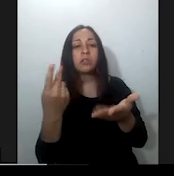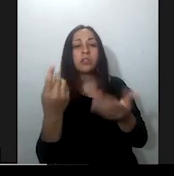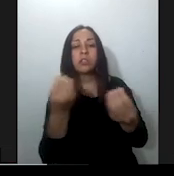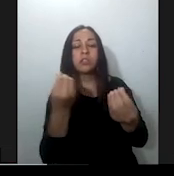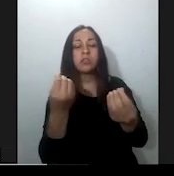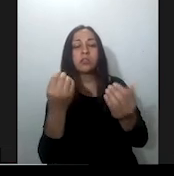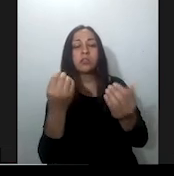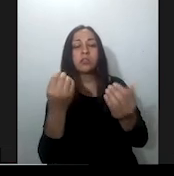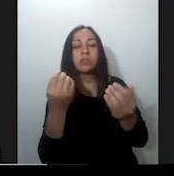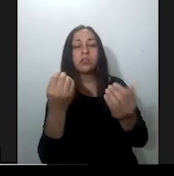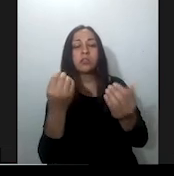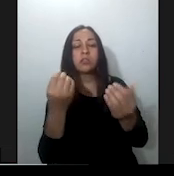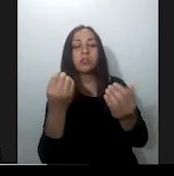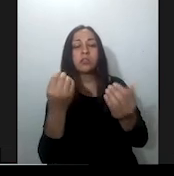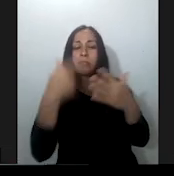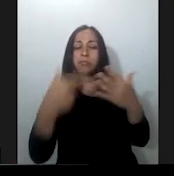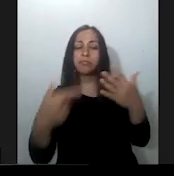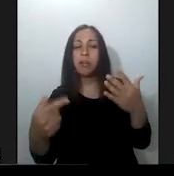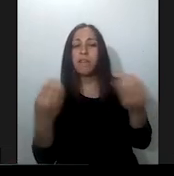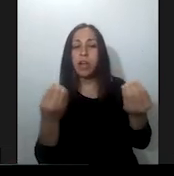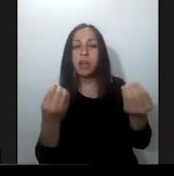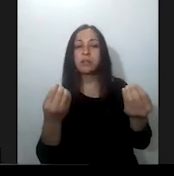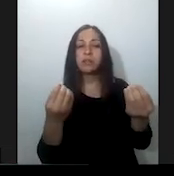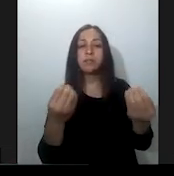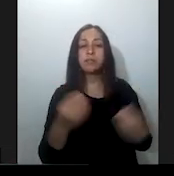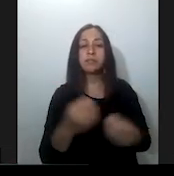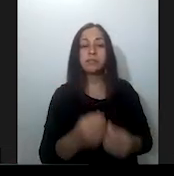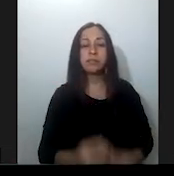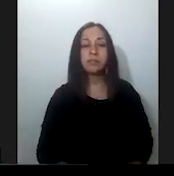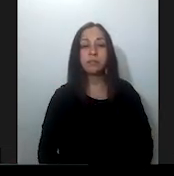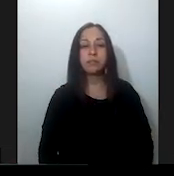duplicados, ¿sí? Esto se puede hacer de varias formas.